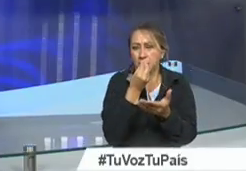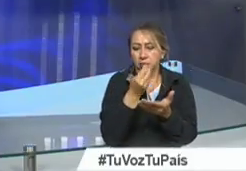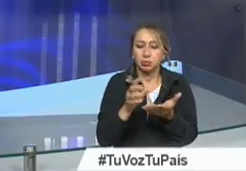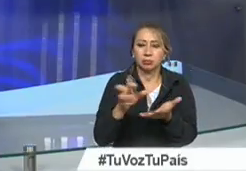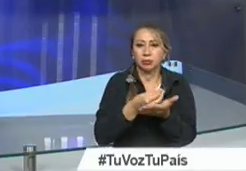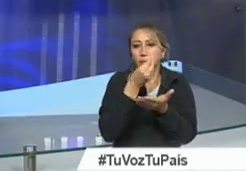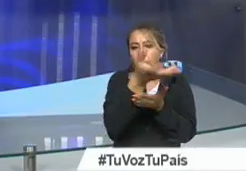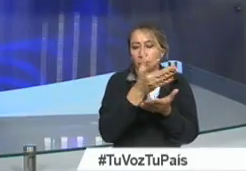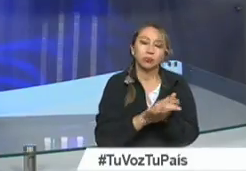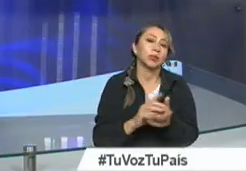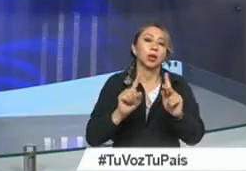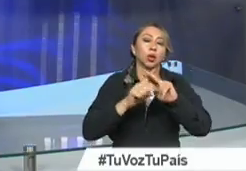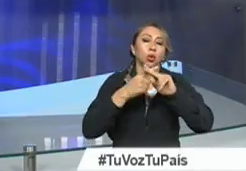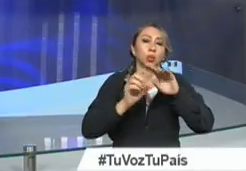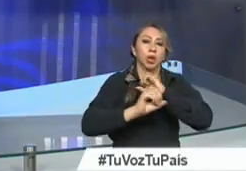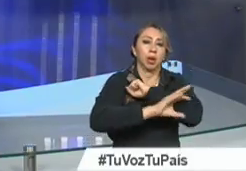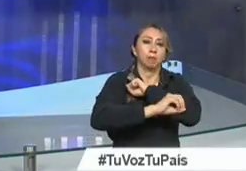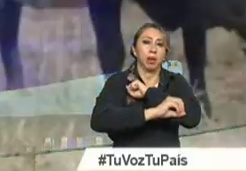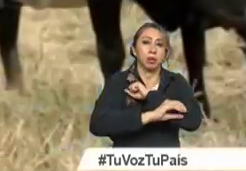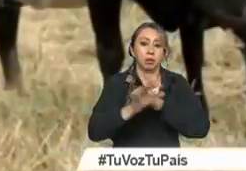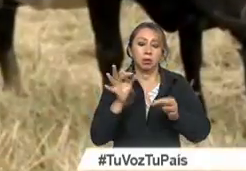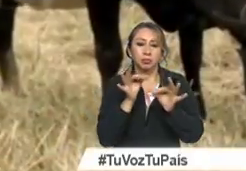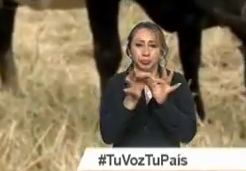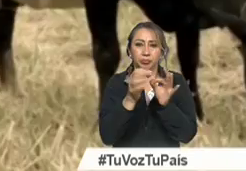inicio de una campaña de vacunación